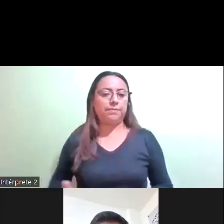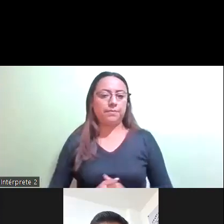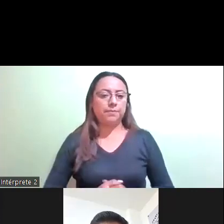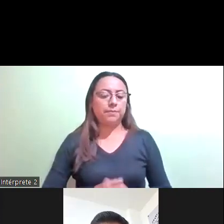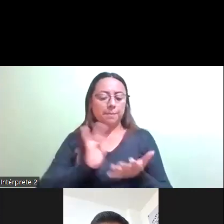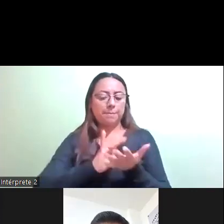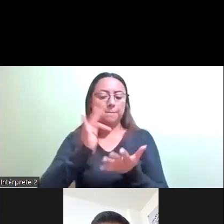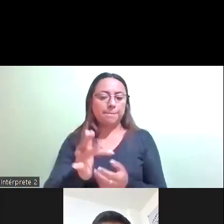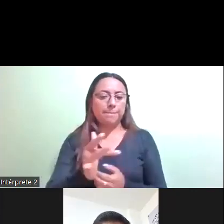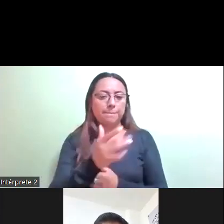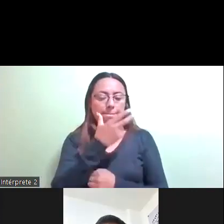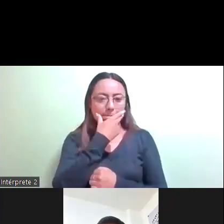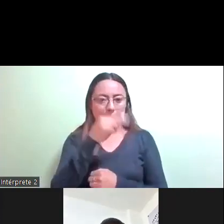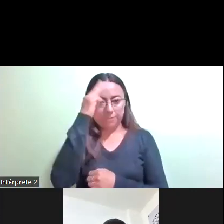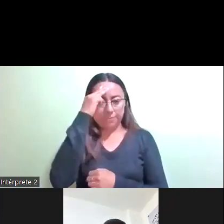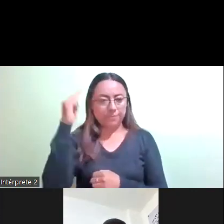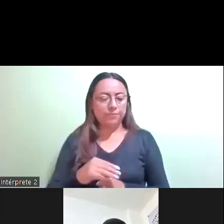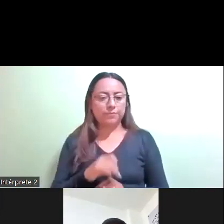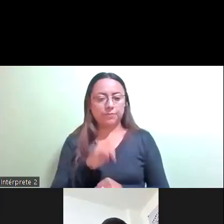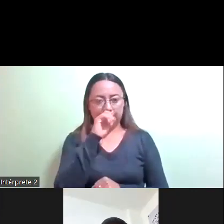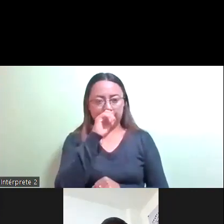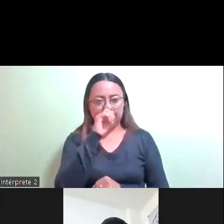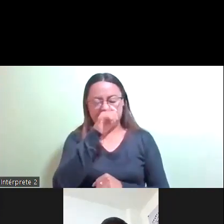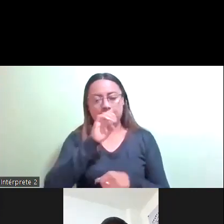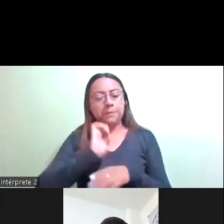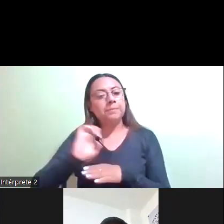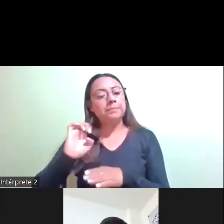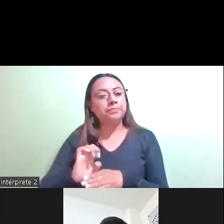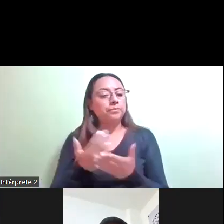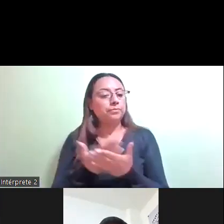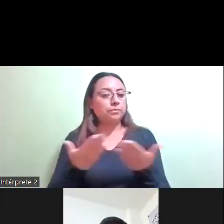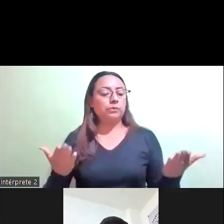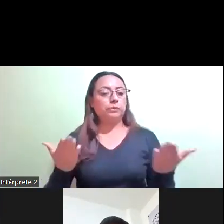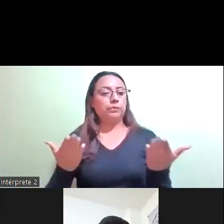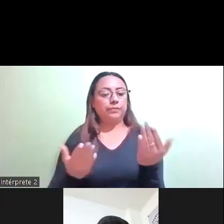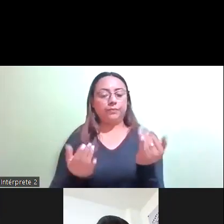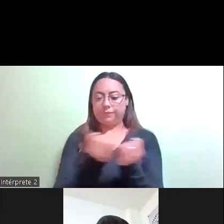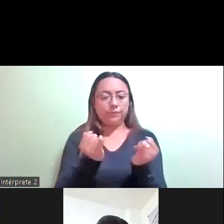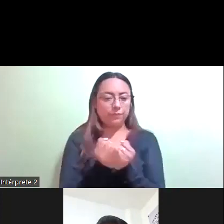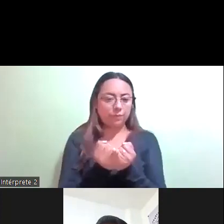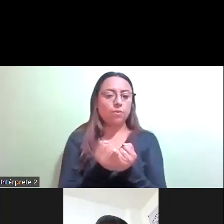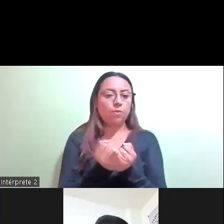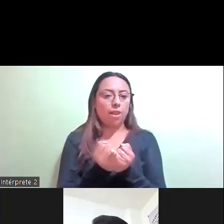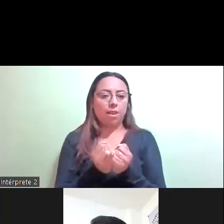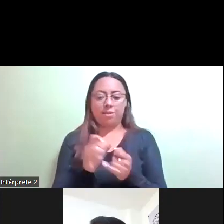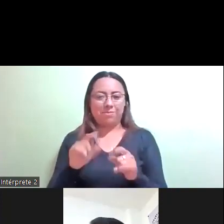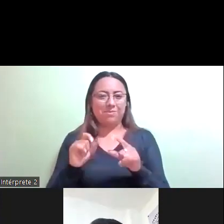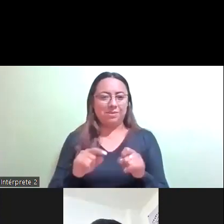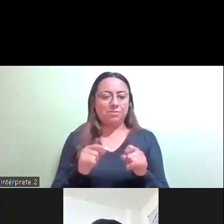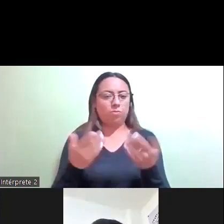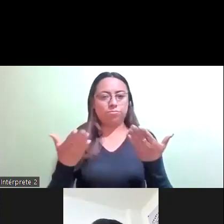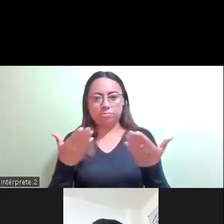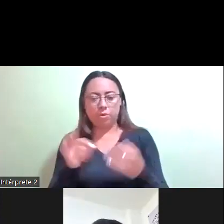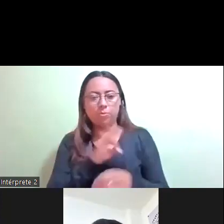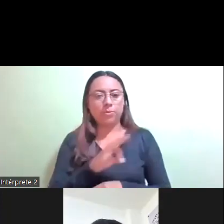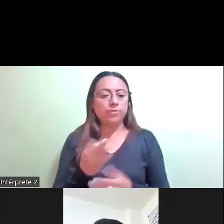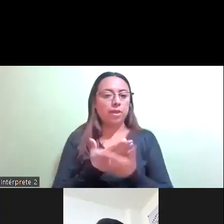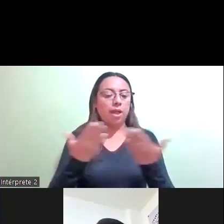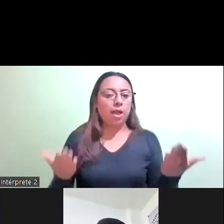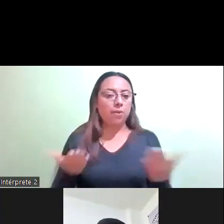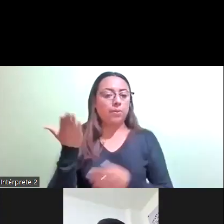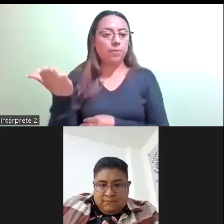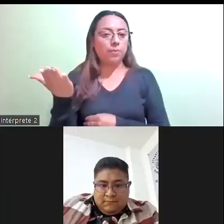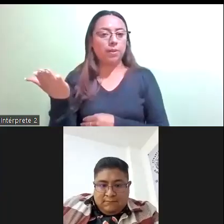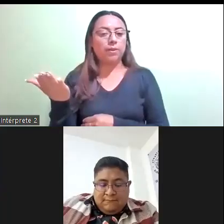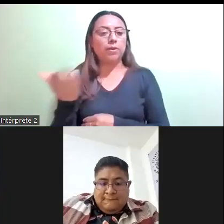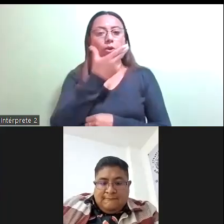Gracias, maestro. Pues se considera para su comparación con las otras exposiciones. Se concede el uso de la palabra al maestro